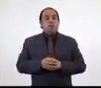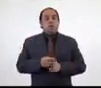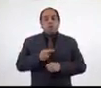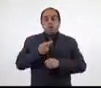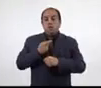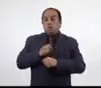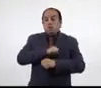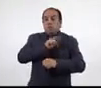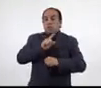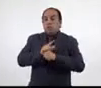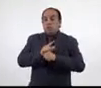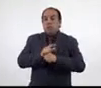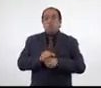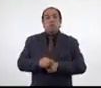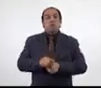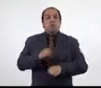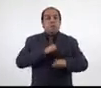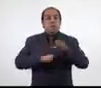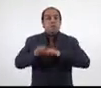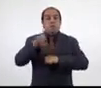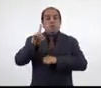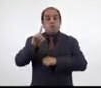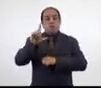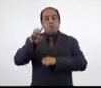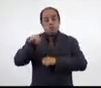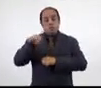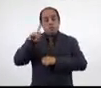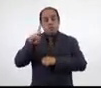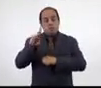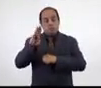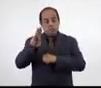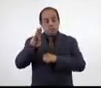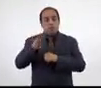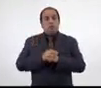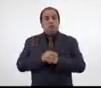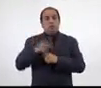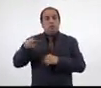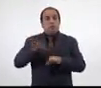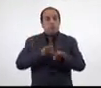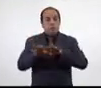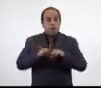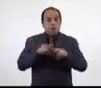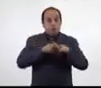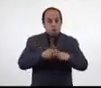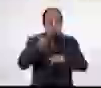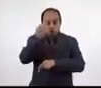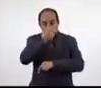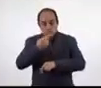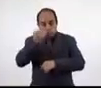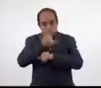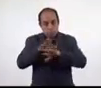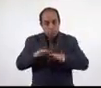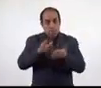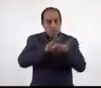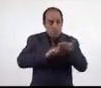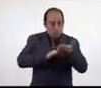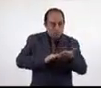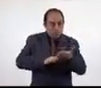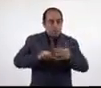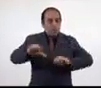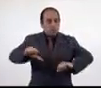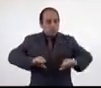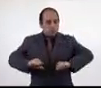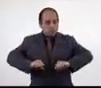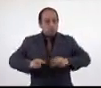empresa DNB, sus tareas se abocaron a continuar con la revisión de la información documental, actividad